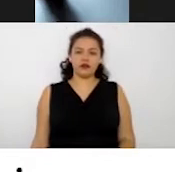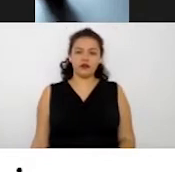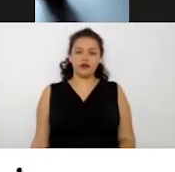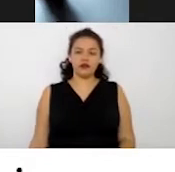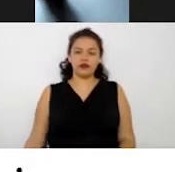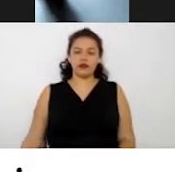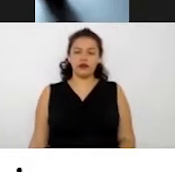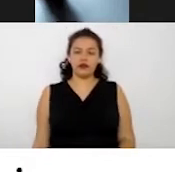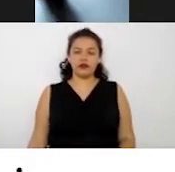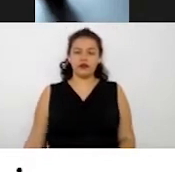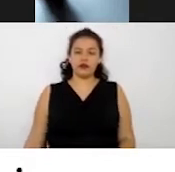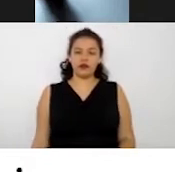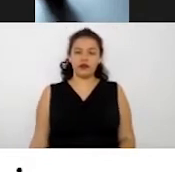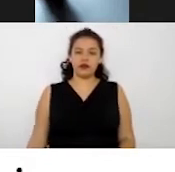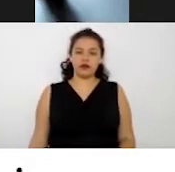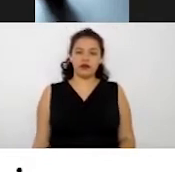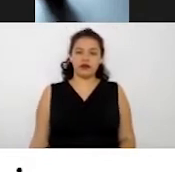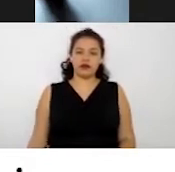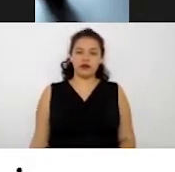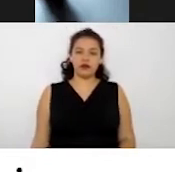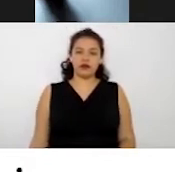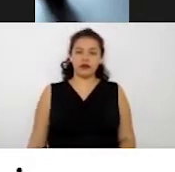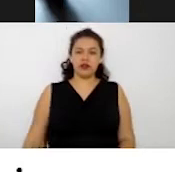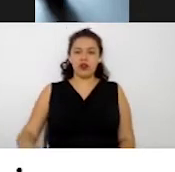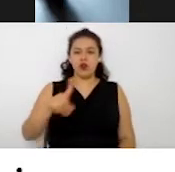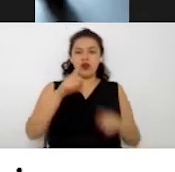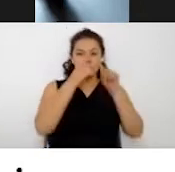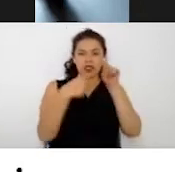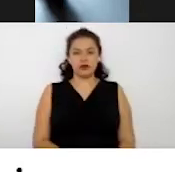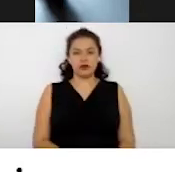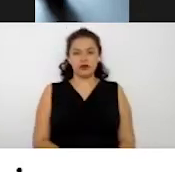¿cuántas compresiones creen ustedes que me va a formar un ciclo?